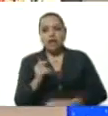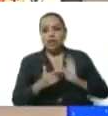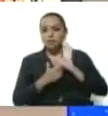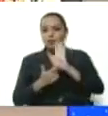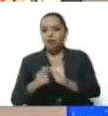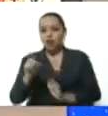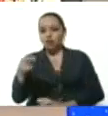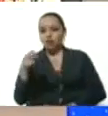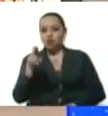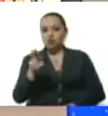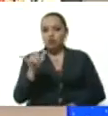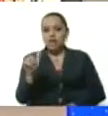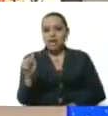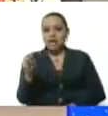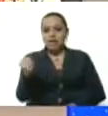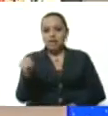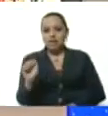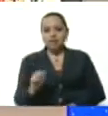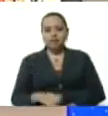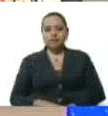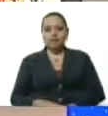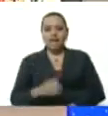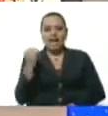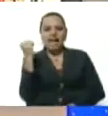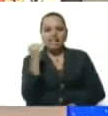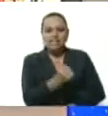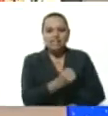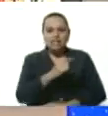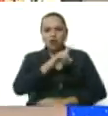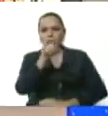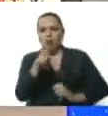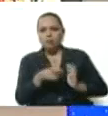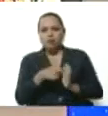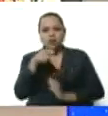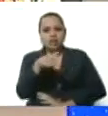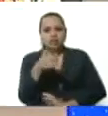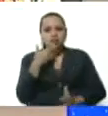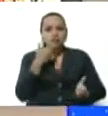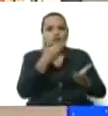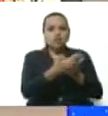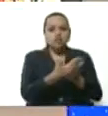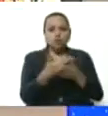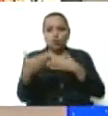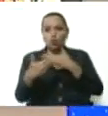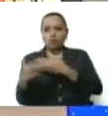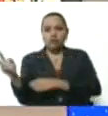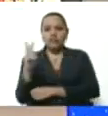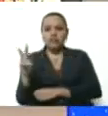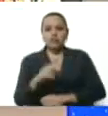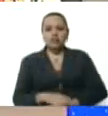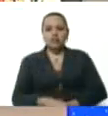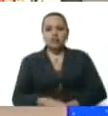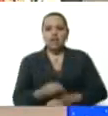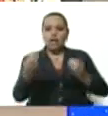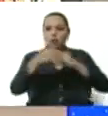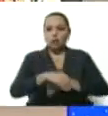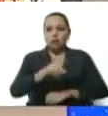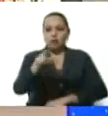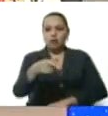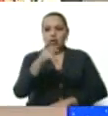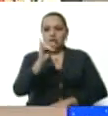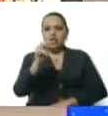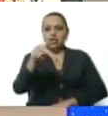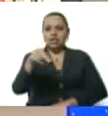Guyana. Guyana asesina por completo con esta solicitud unilateral el Acuerdo de Ginebra, que es un